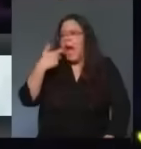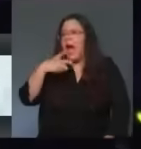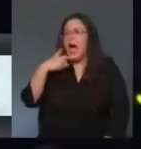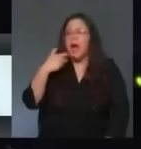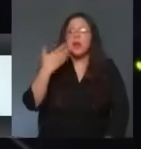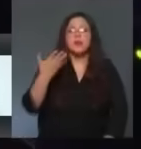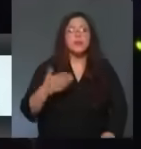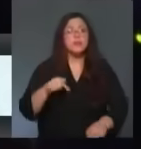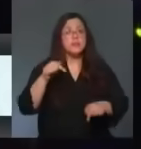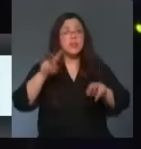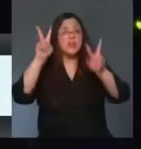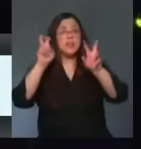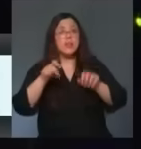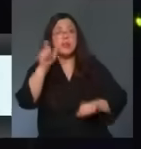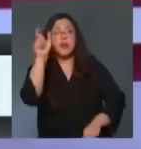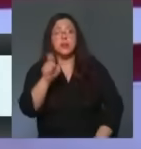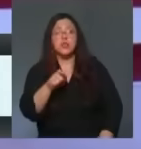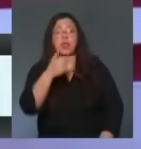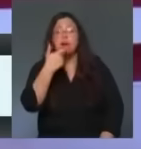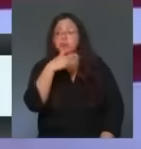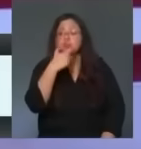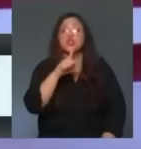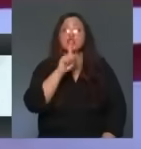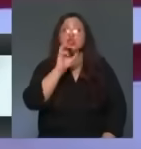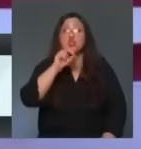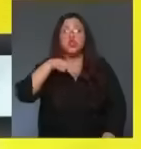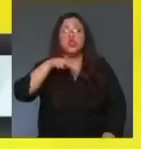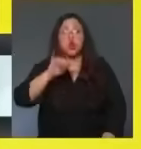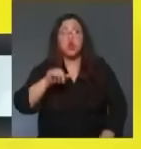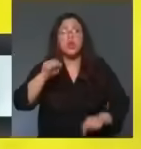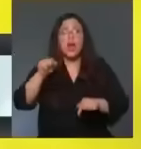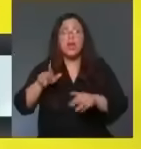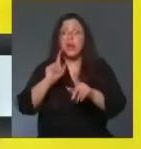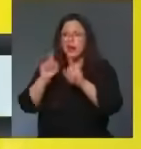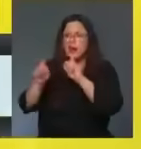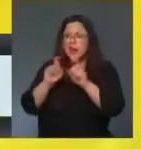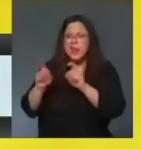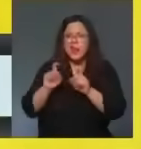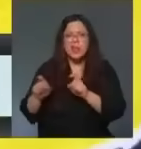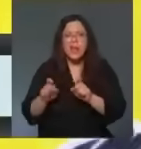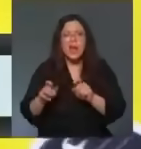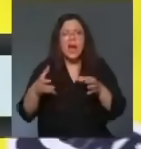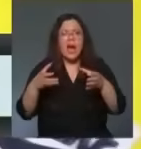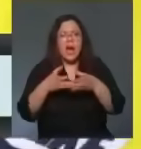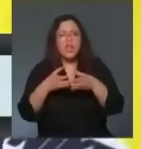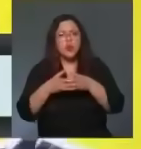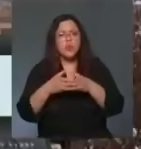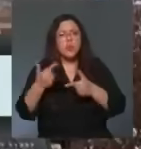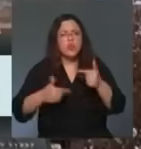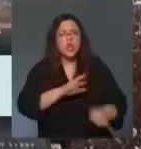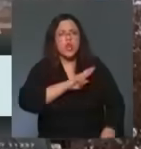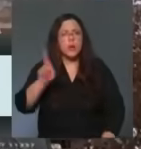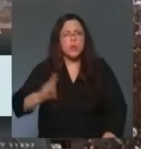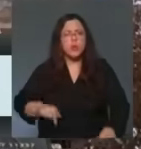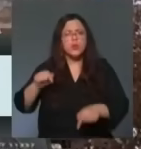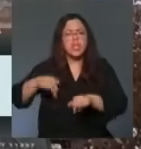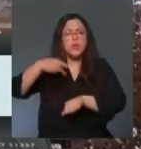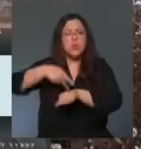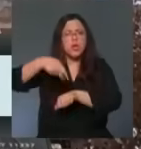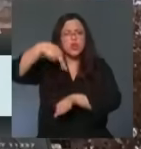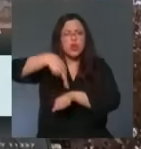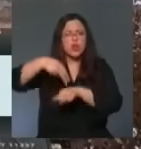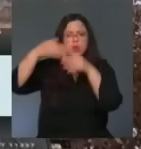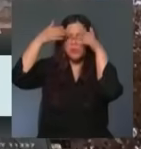La rutina del comediante Tony Hinchcliffe despertó las críticas al comando republicano, posicionando a Puerto Rico en el centro